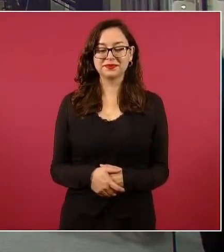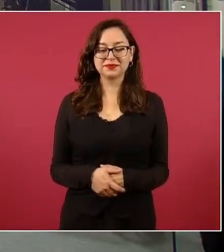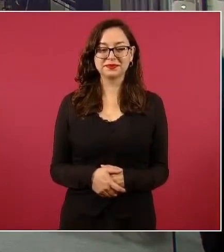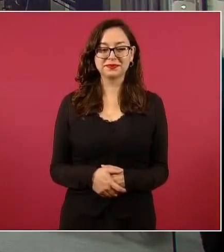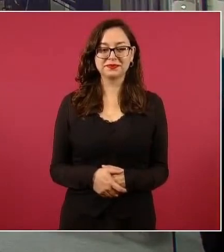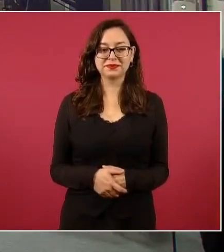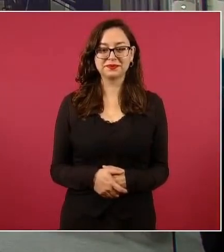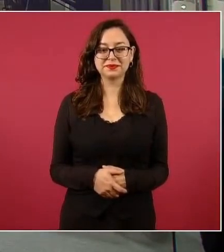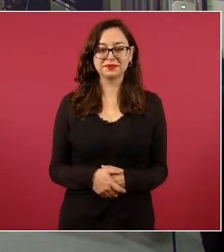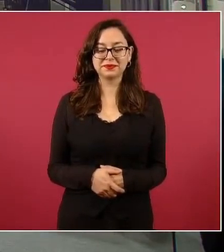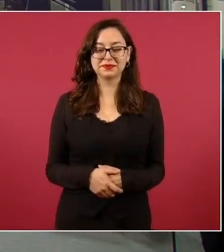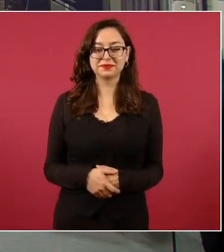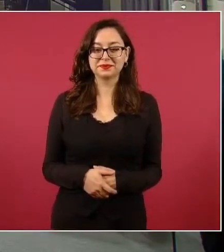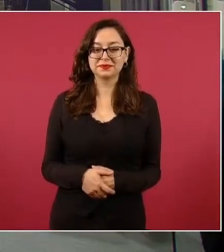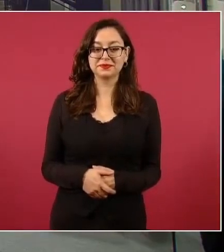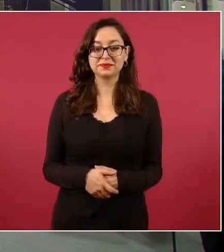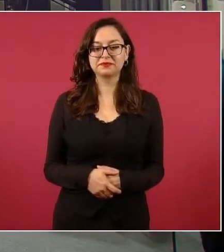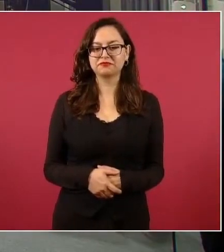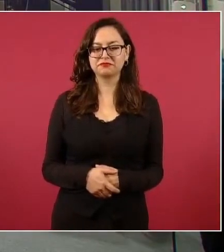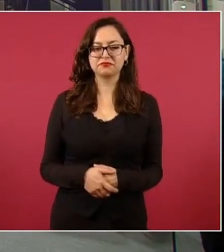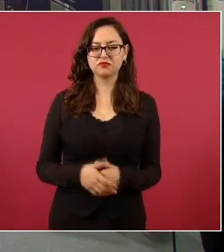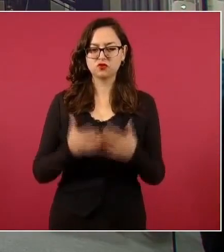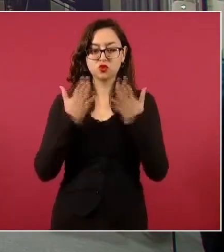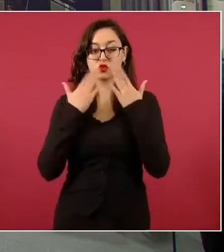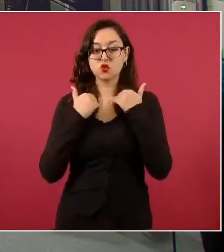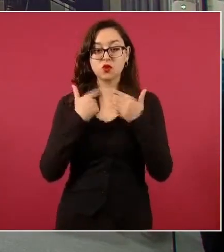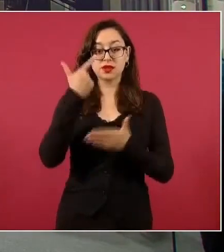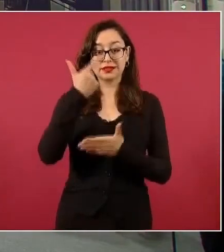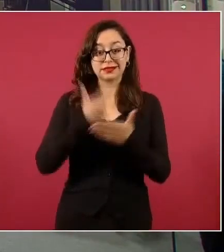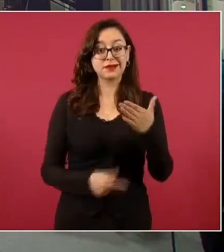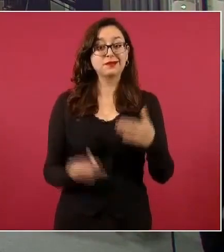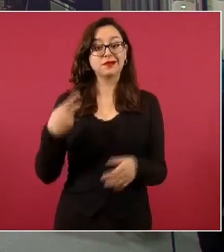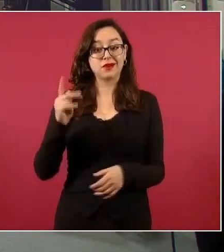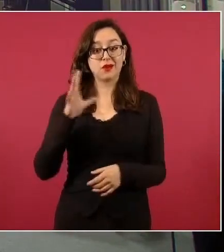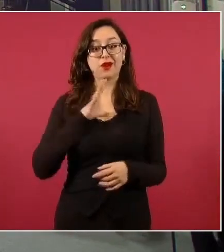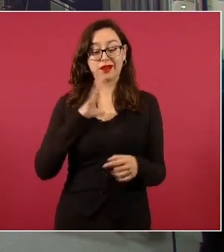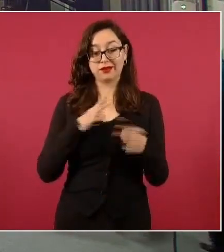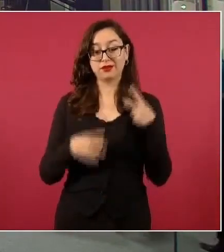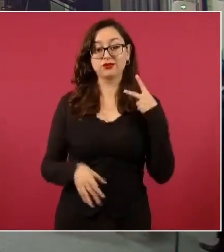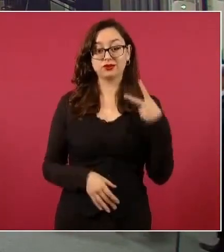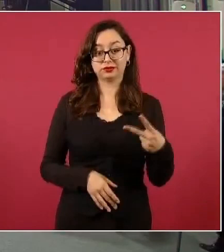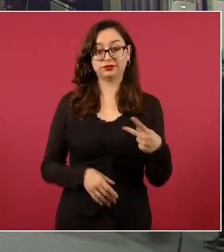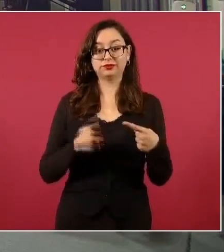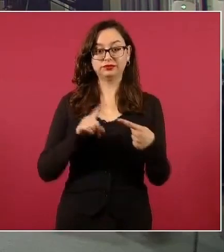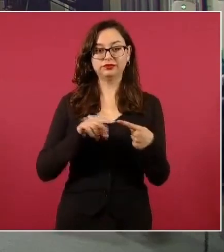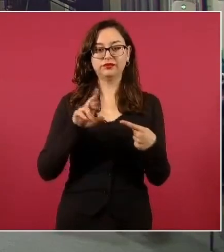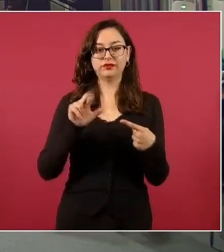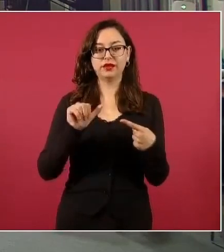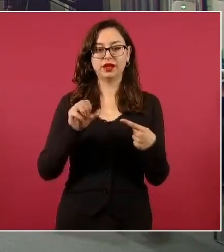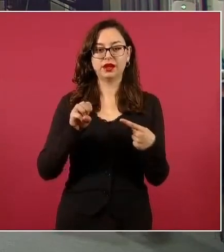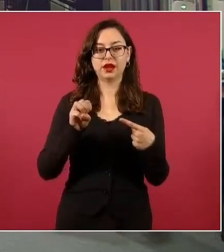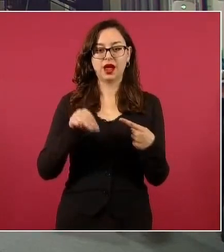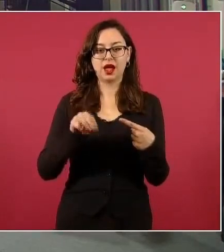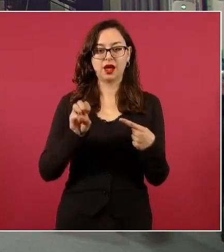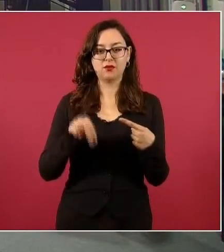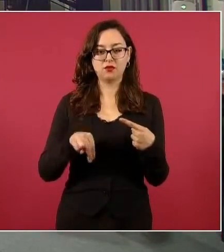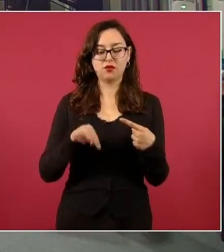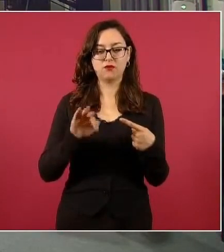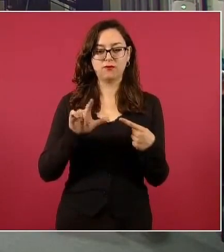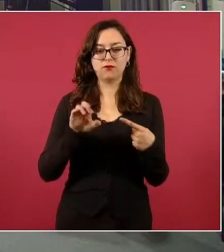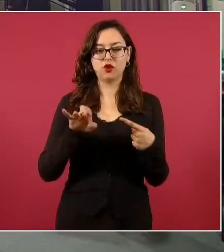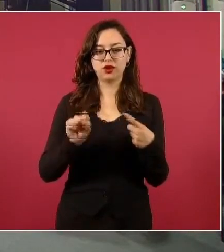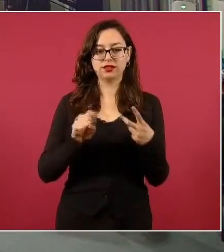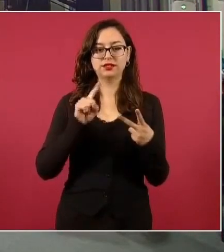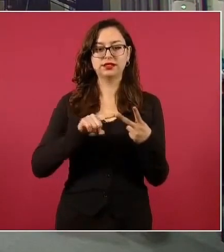Va a ser sin lista, pero quedamos en Ramón Flores primero y luego Carlos Guzmán. Y ya después nos vamos.